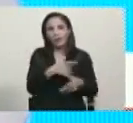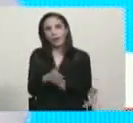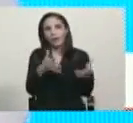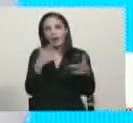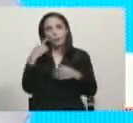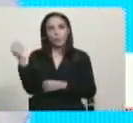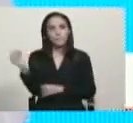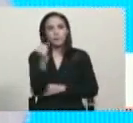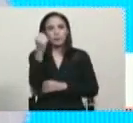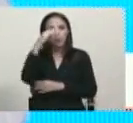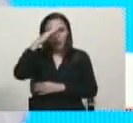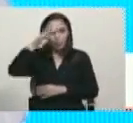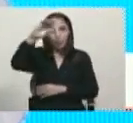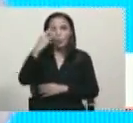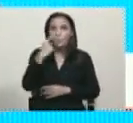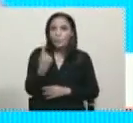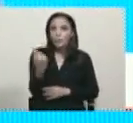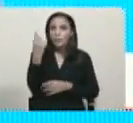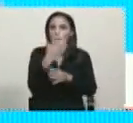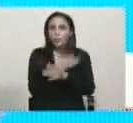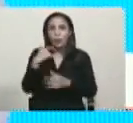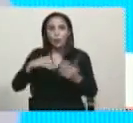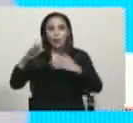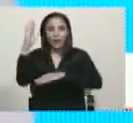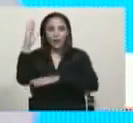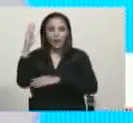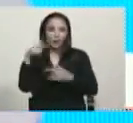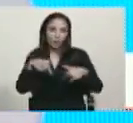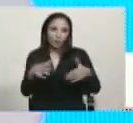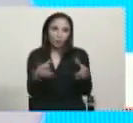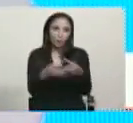México, primer juego de los Cardenales de Lara.